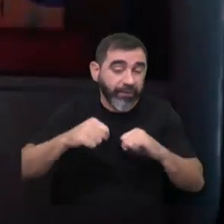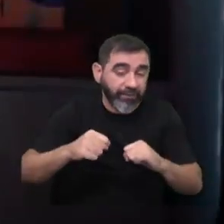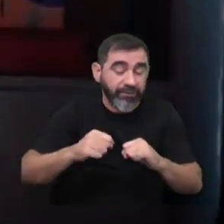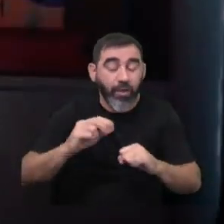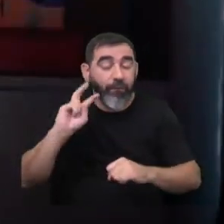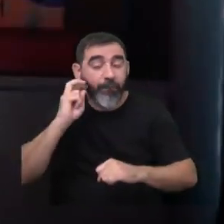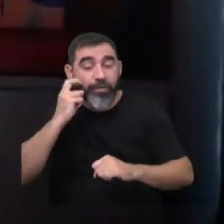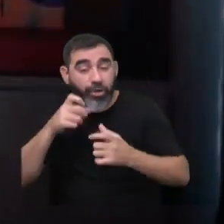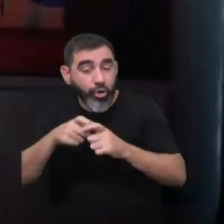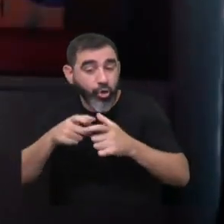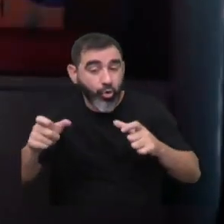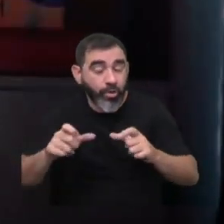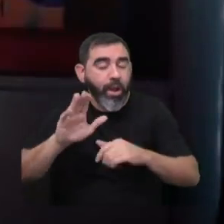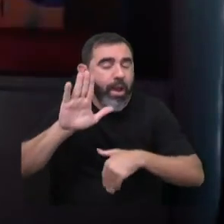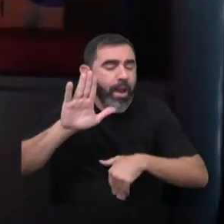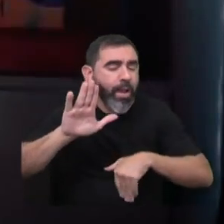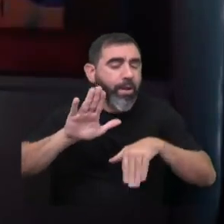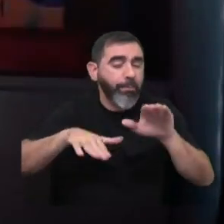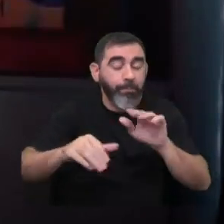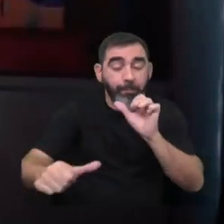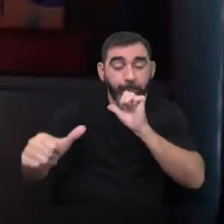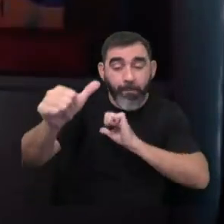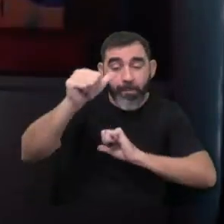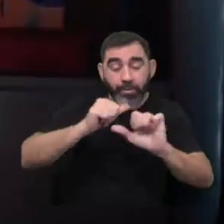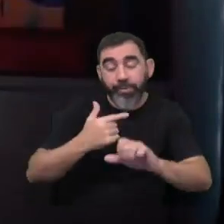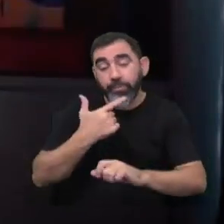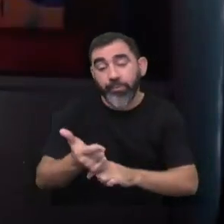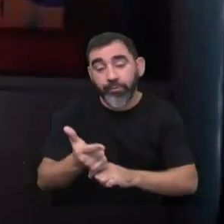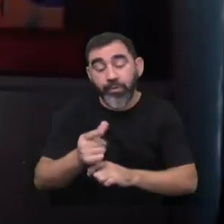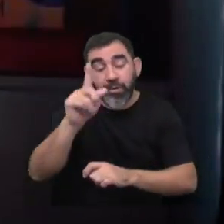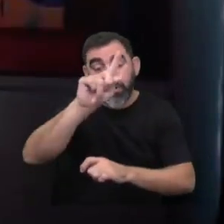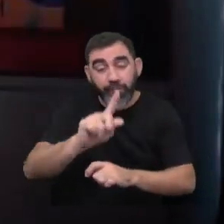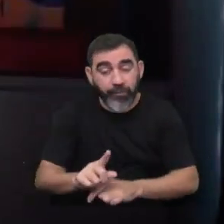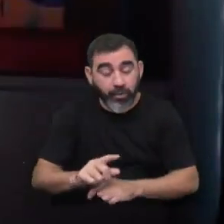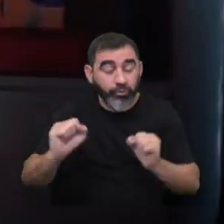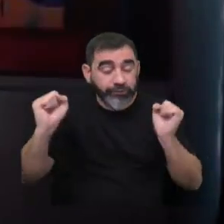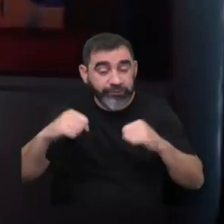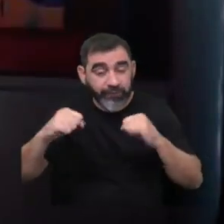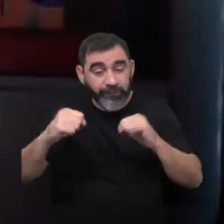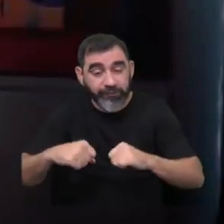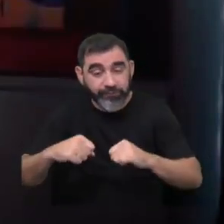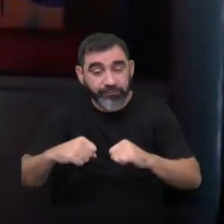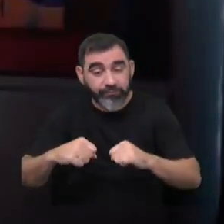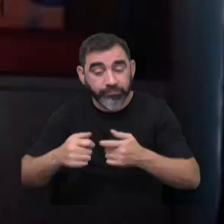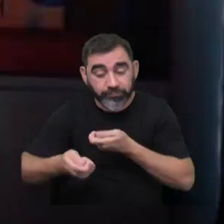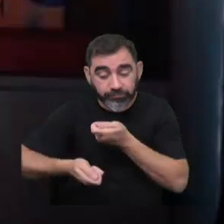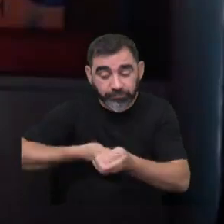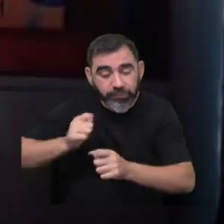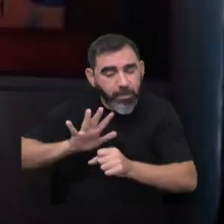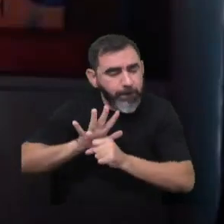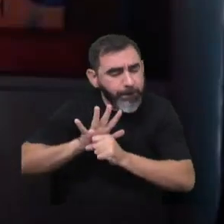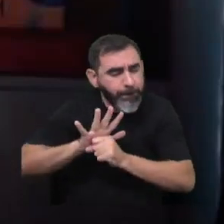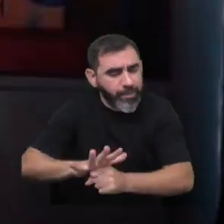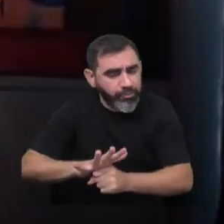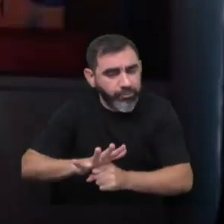vino, y en la mayoría de las bebidas, como por ejemplo en los refrescos o en la cerveza, se introduce a alta presión para